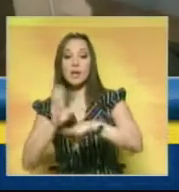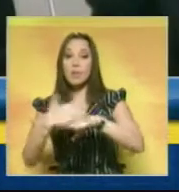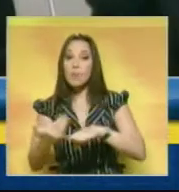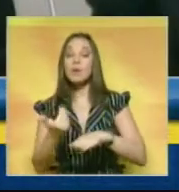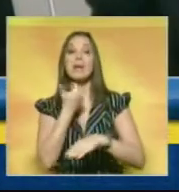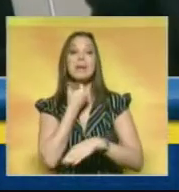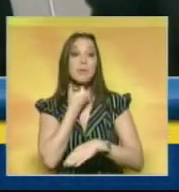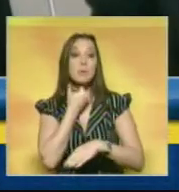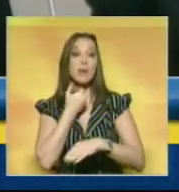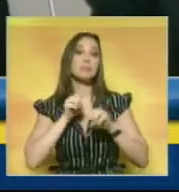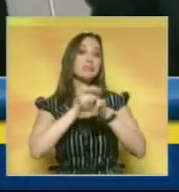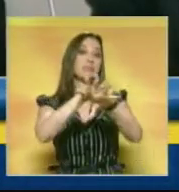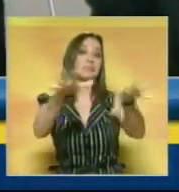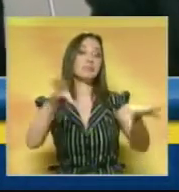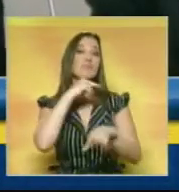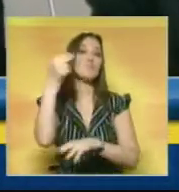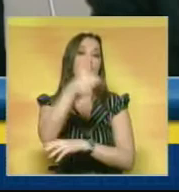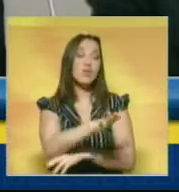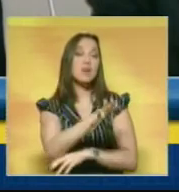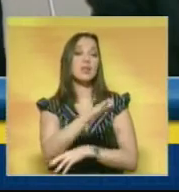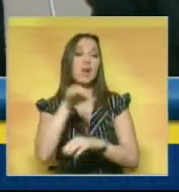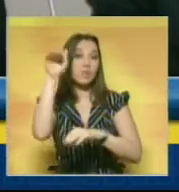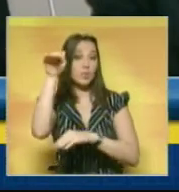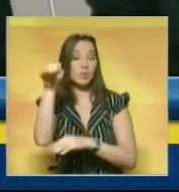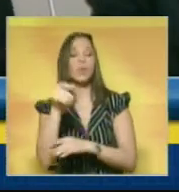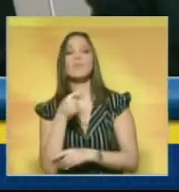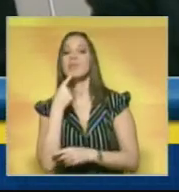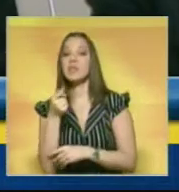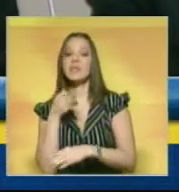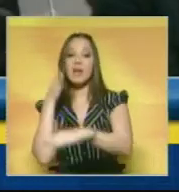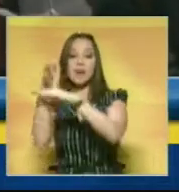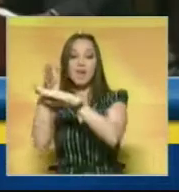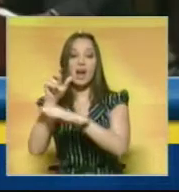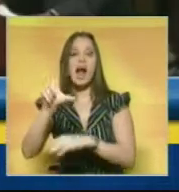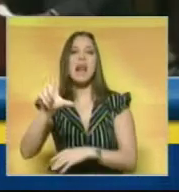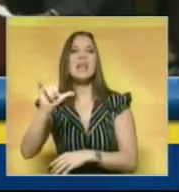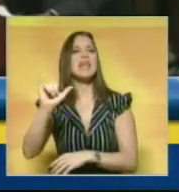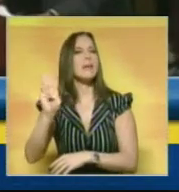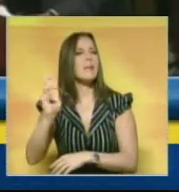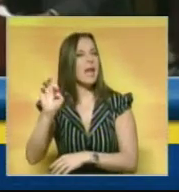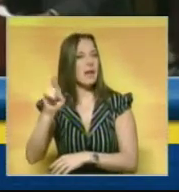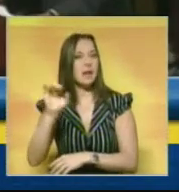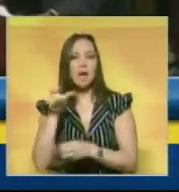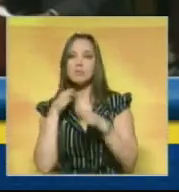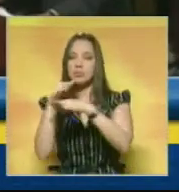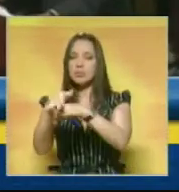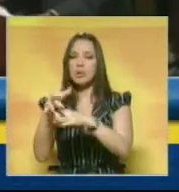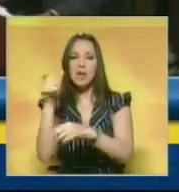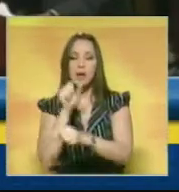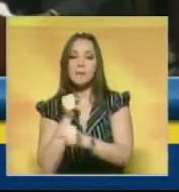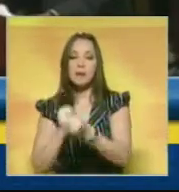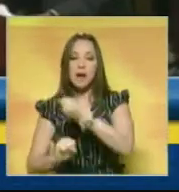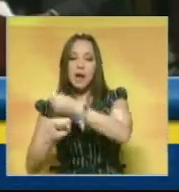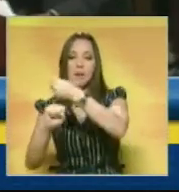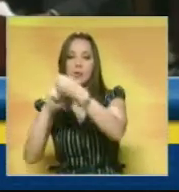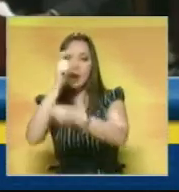causar una catástrofe mundial. Añadió que tienen un comando militar en Liberia para respaldar los esfuerzos civiles en toda la